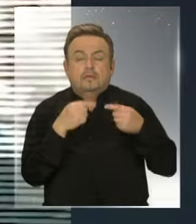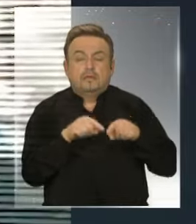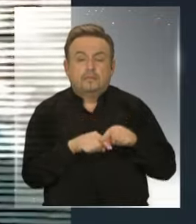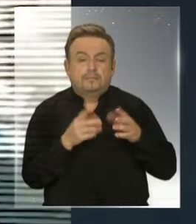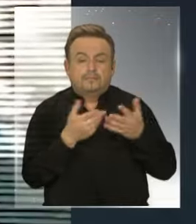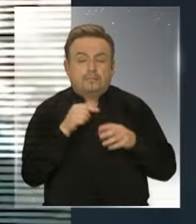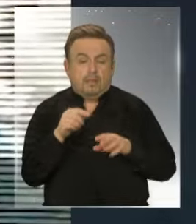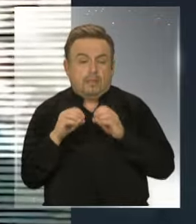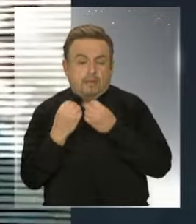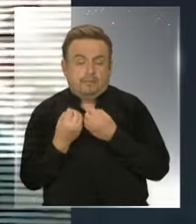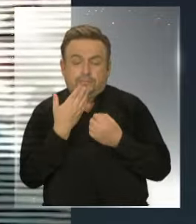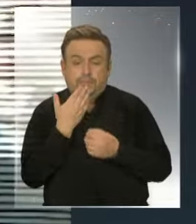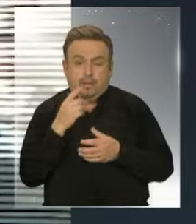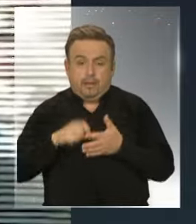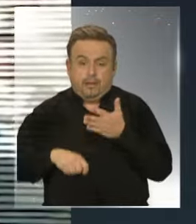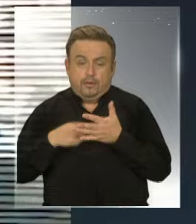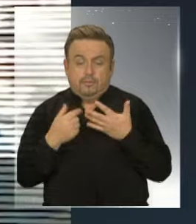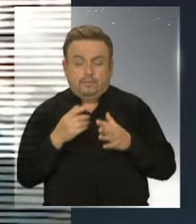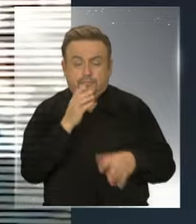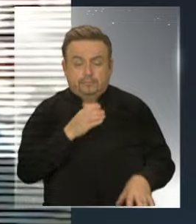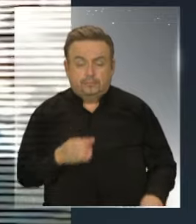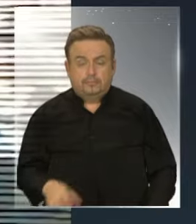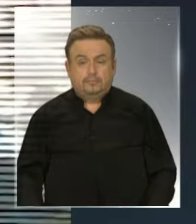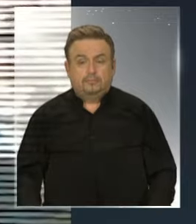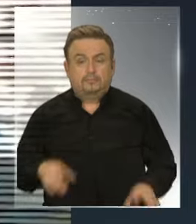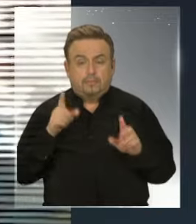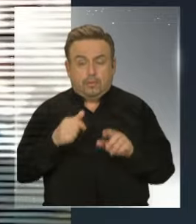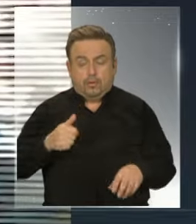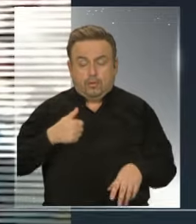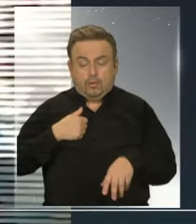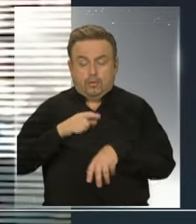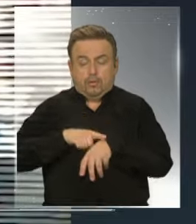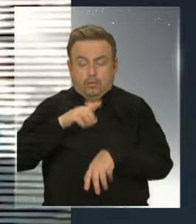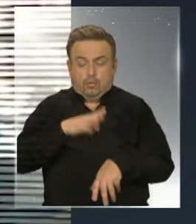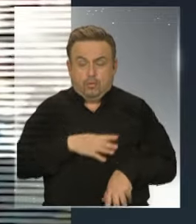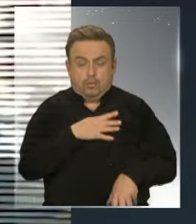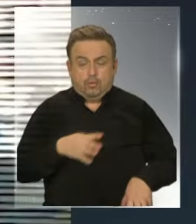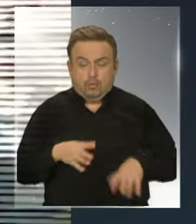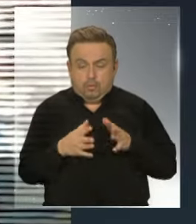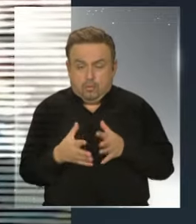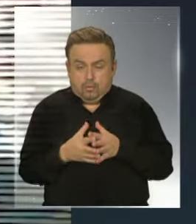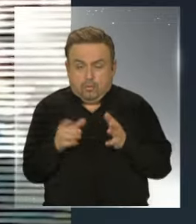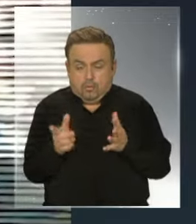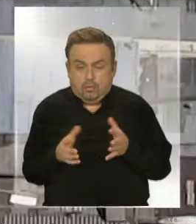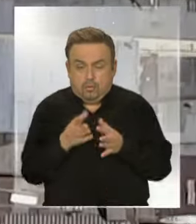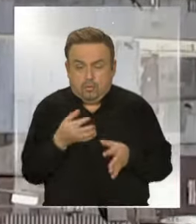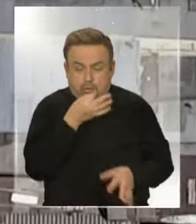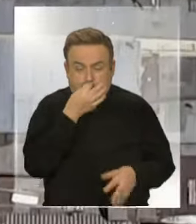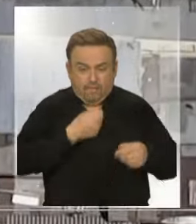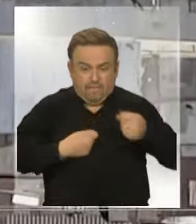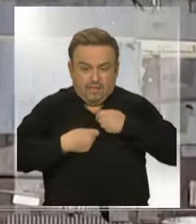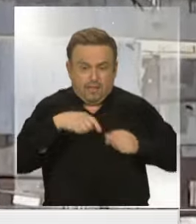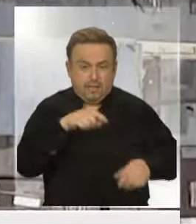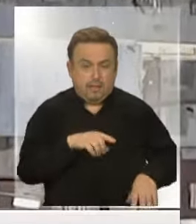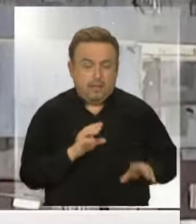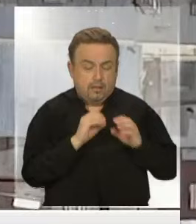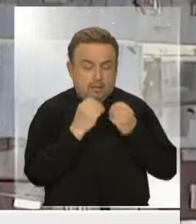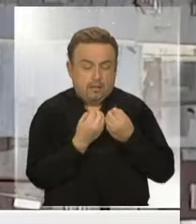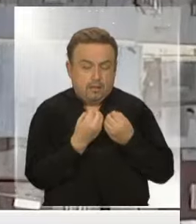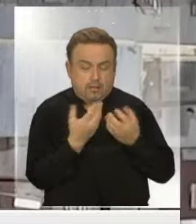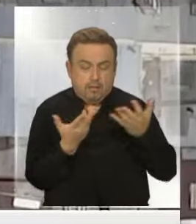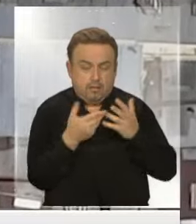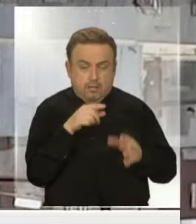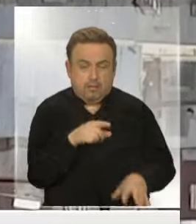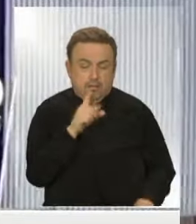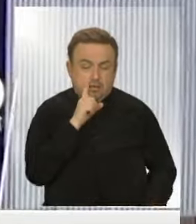en esta organización. También tienen contratada personas que cumplen horarios dentro de los puntos de venta de droga. La organización era tal